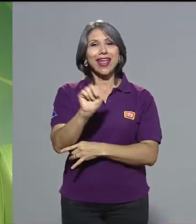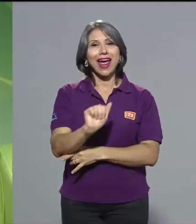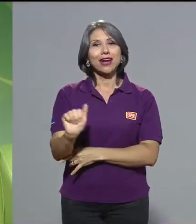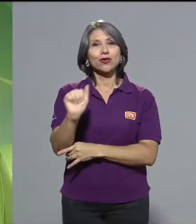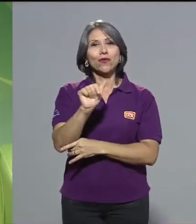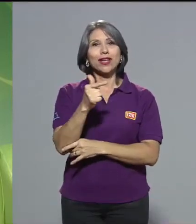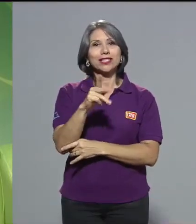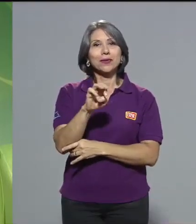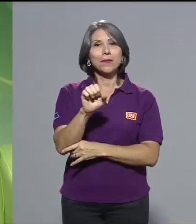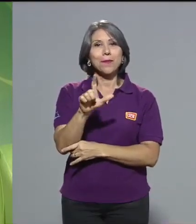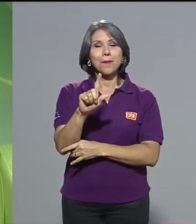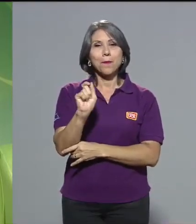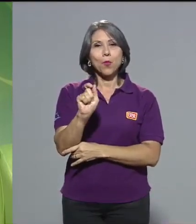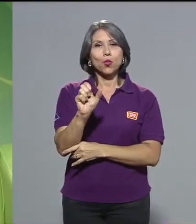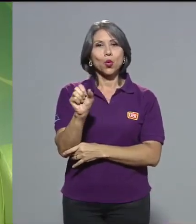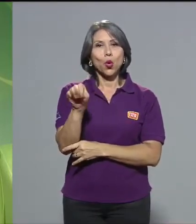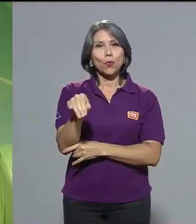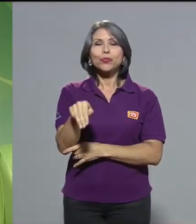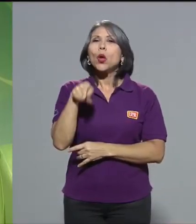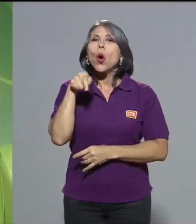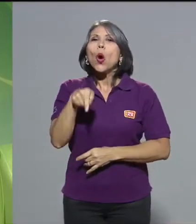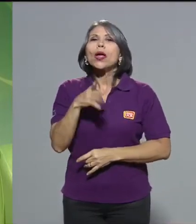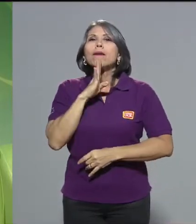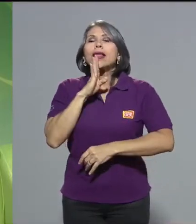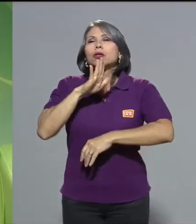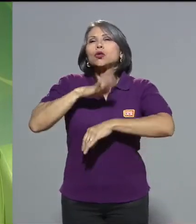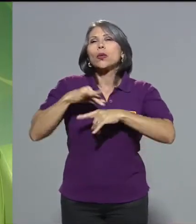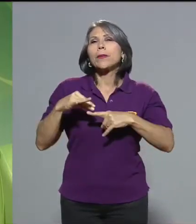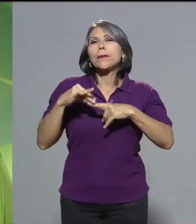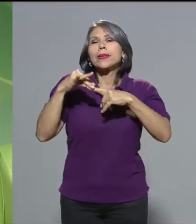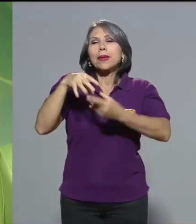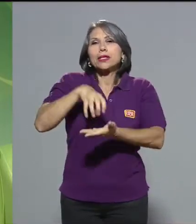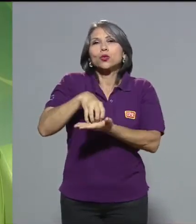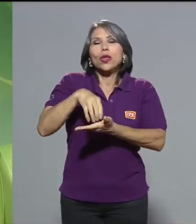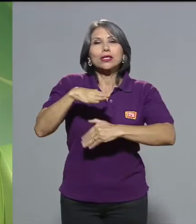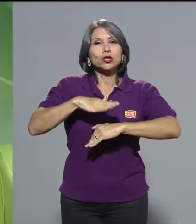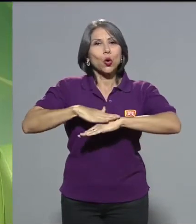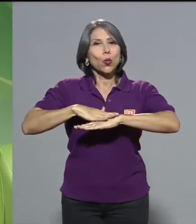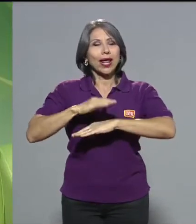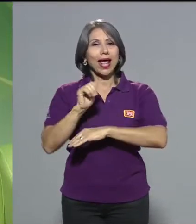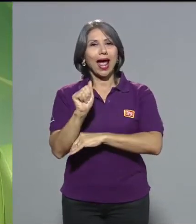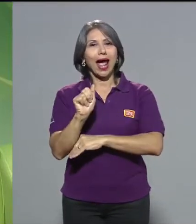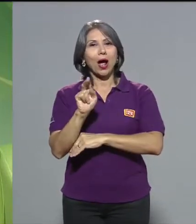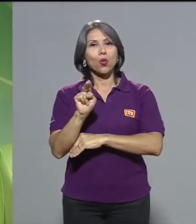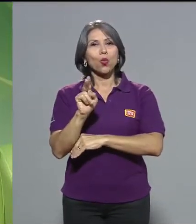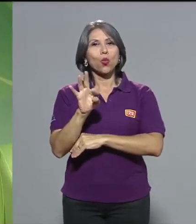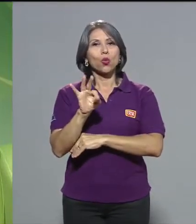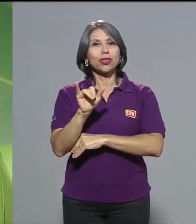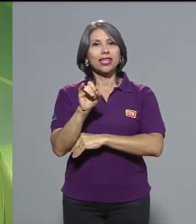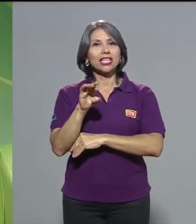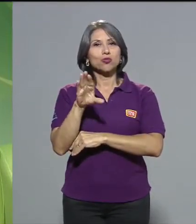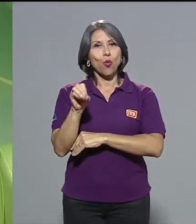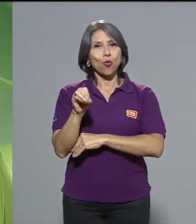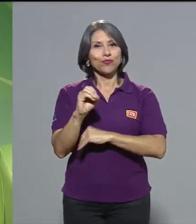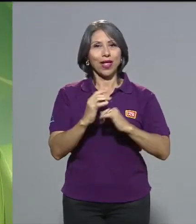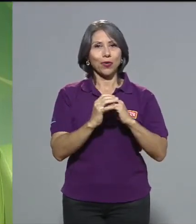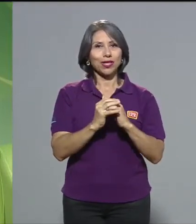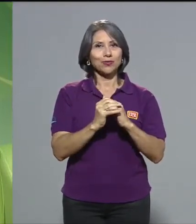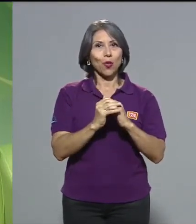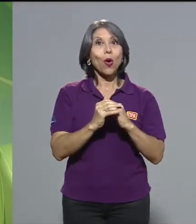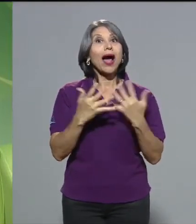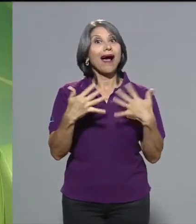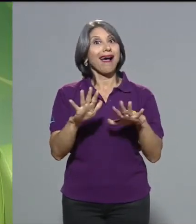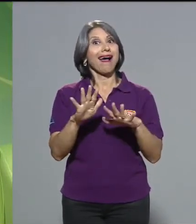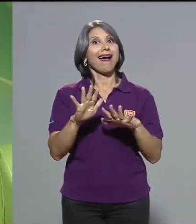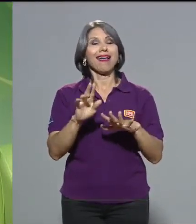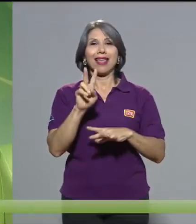nexostv@gmail.com. Hoy estamos evacuando las principales dudas sobre el autismo, que justamente el 2 de abril se conmemora a